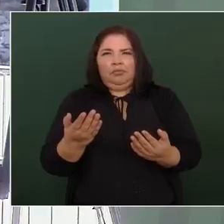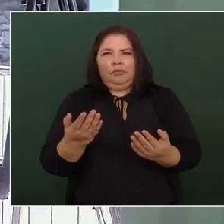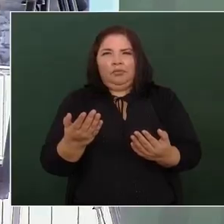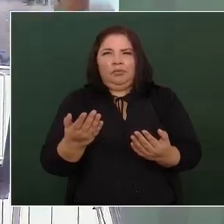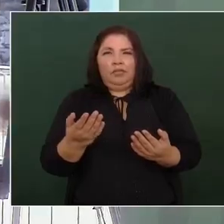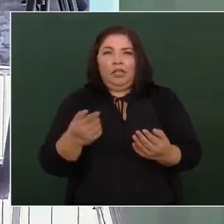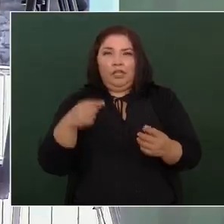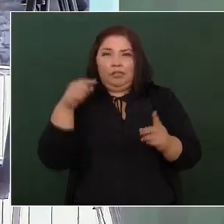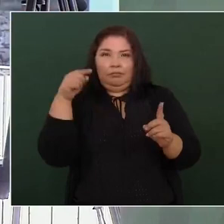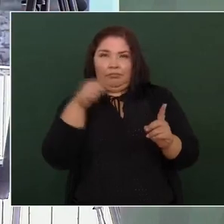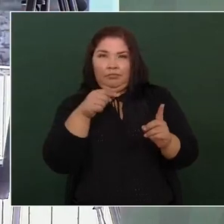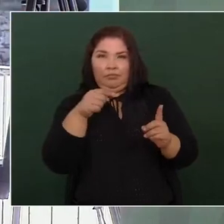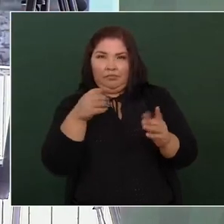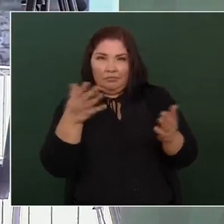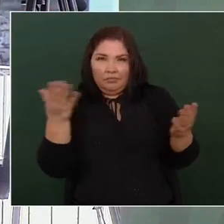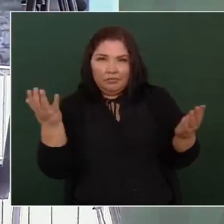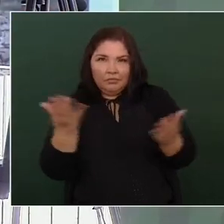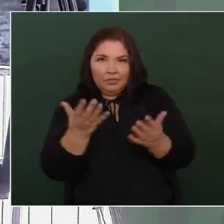utilizar esto,